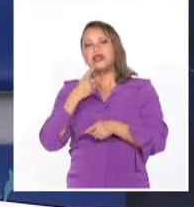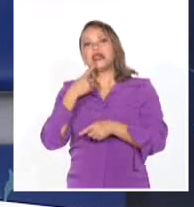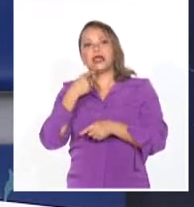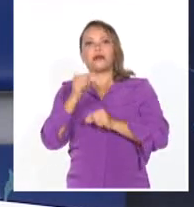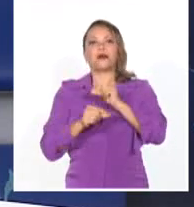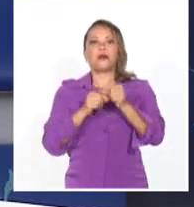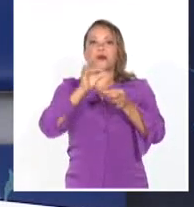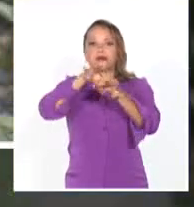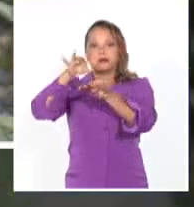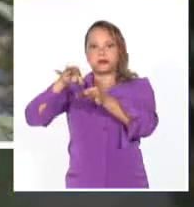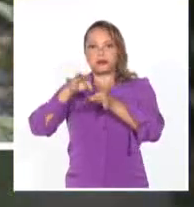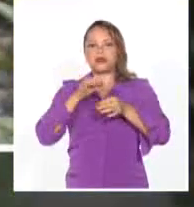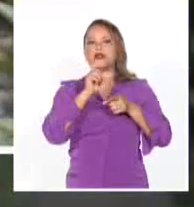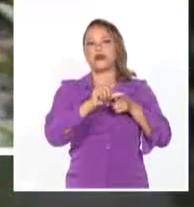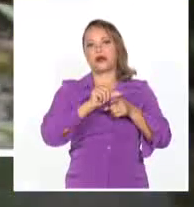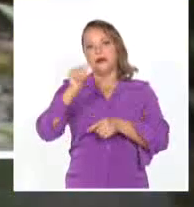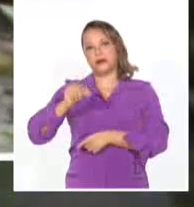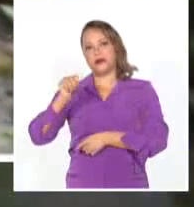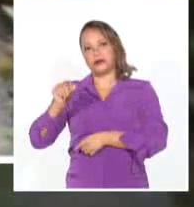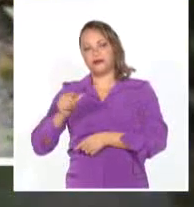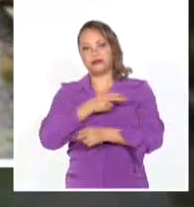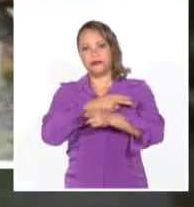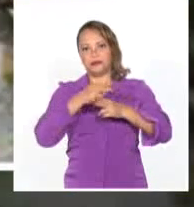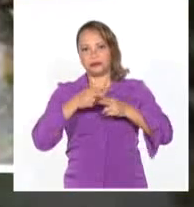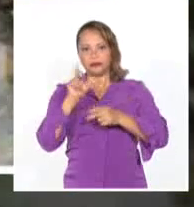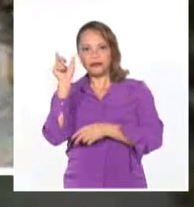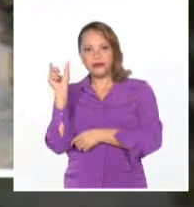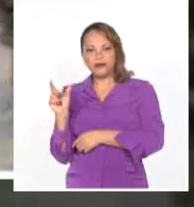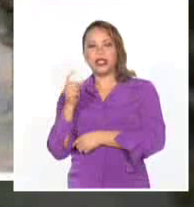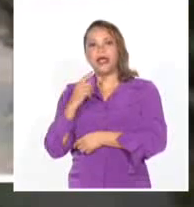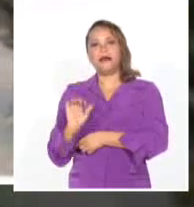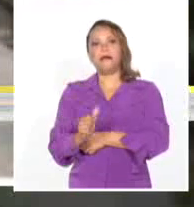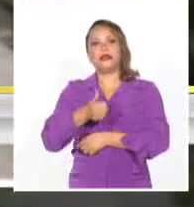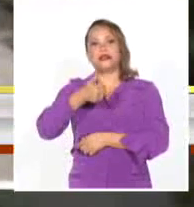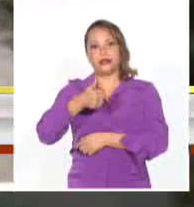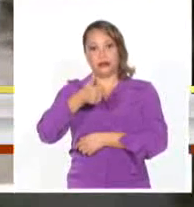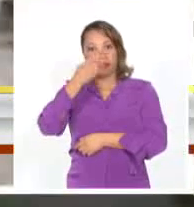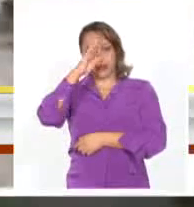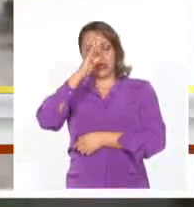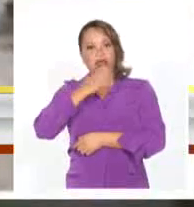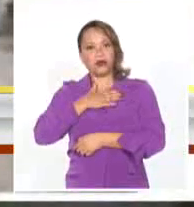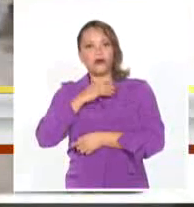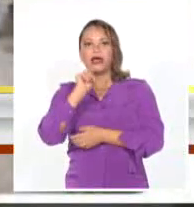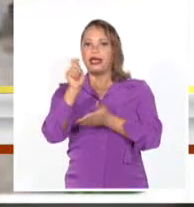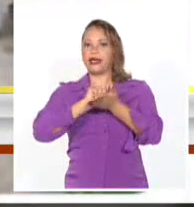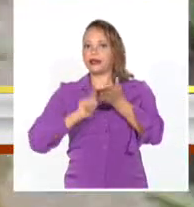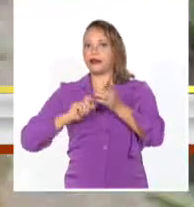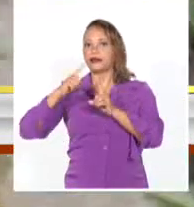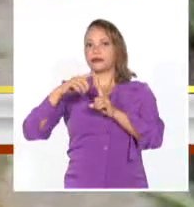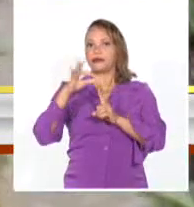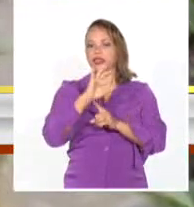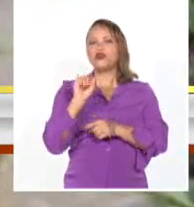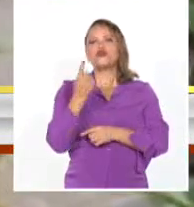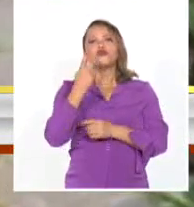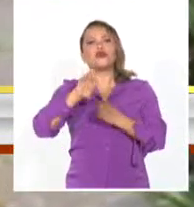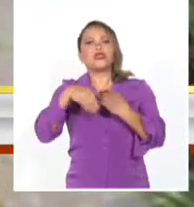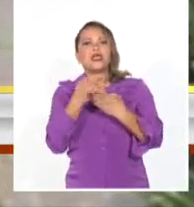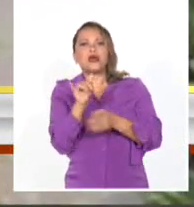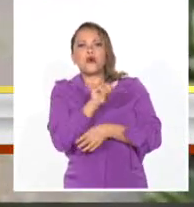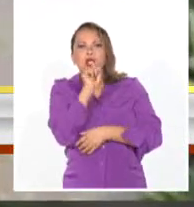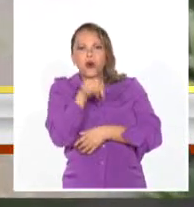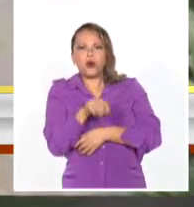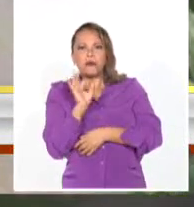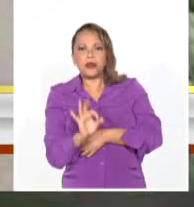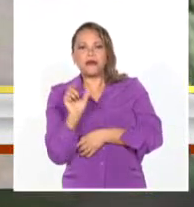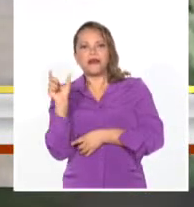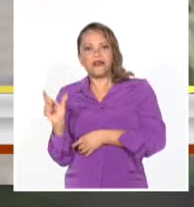los campesinos. Sobre la histórica fecha, Díaz-Canel escribió en su cuenta en Twitter: un día como hoy, en el corazón de la Sierra Maestra, se